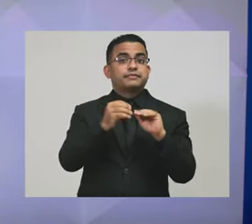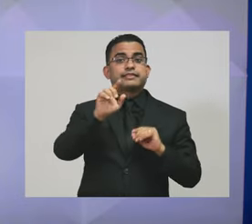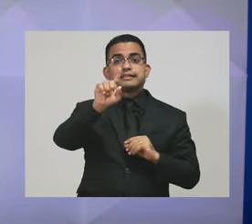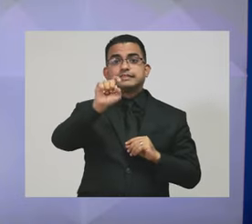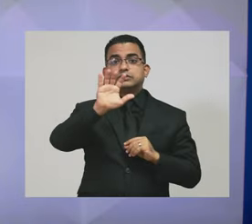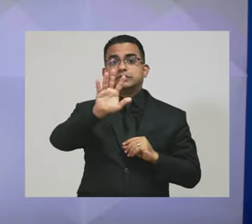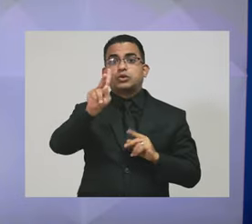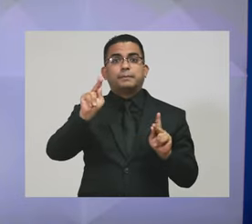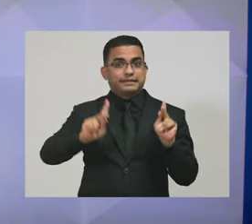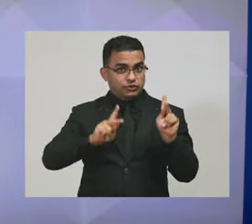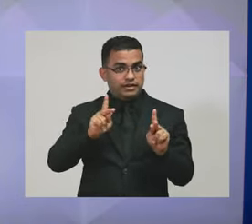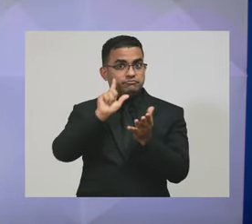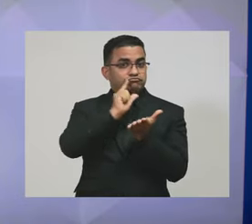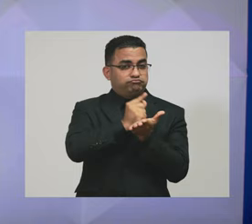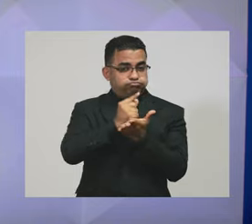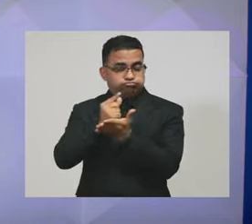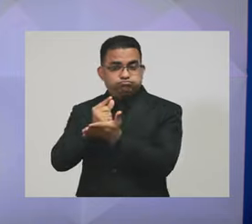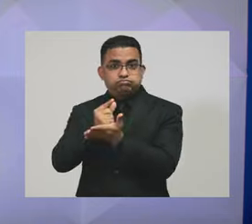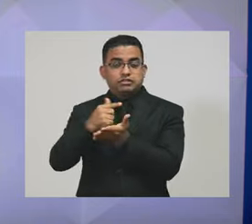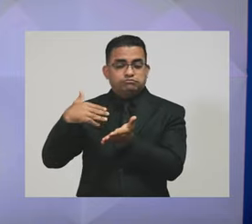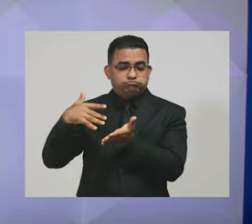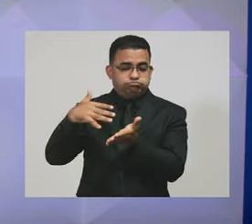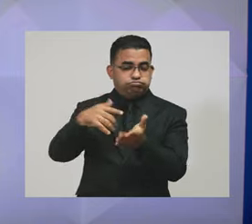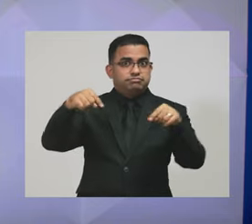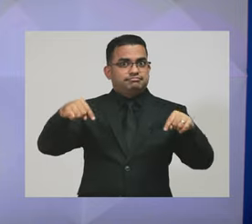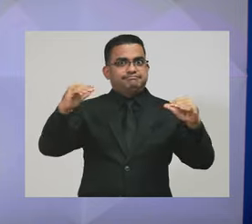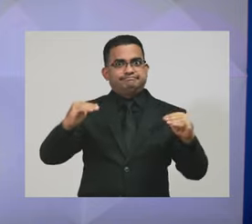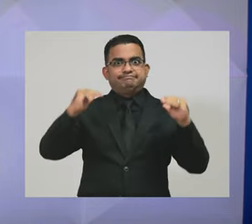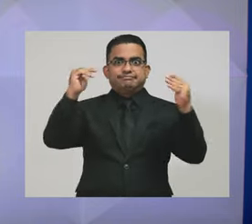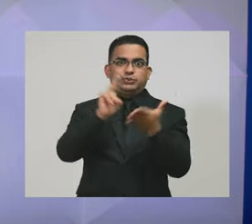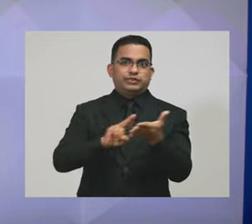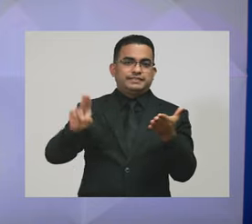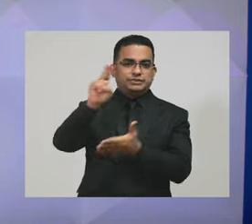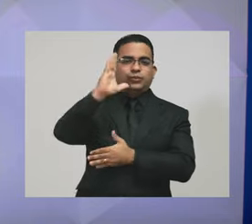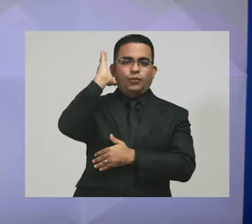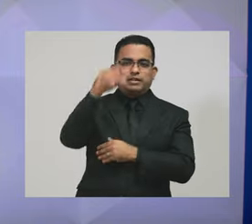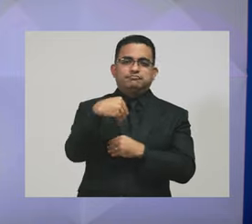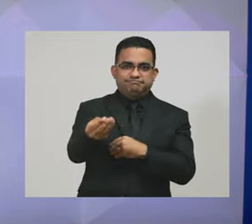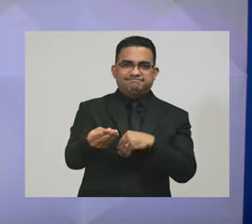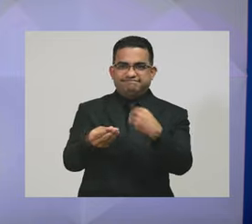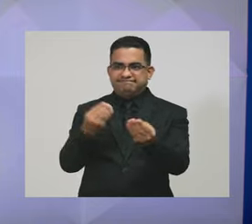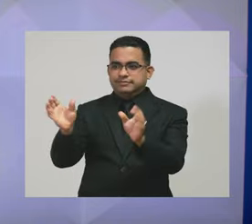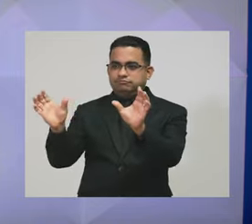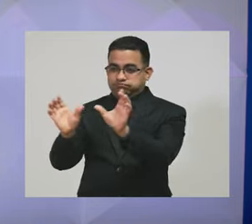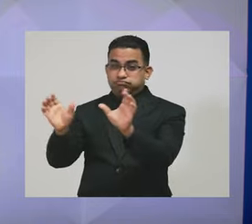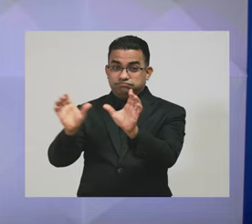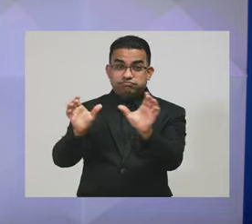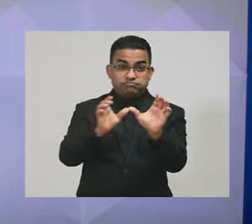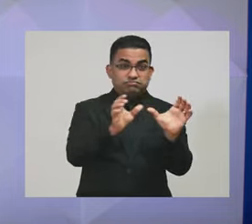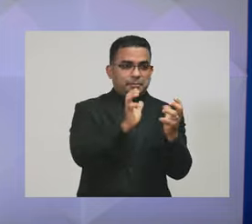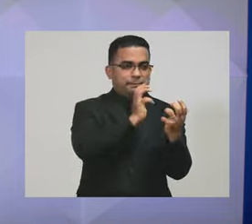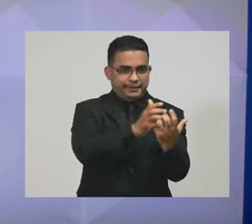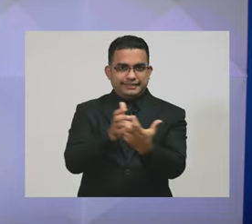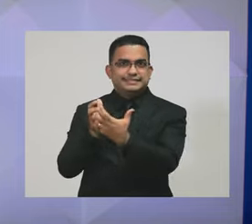hombres y mujeres 152 graduados formados en las aulas de esta casa de altos estudios recibirán